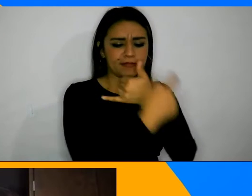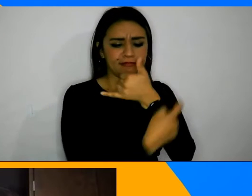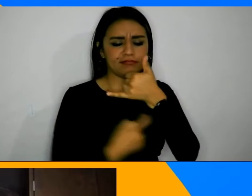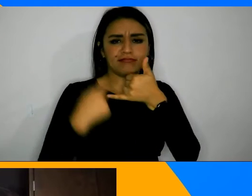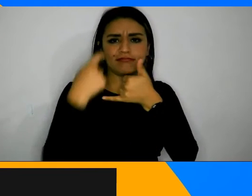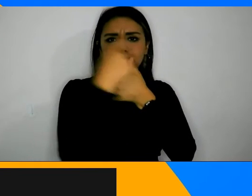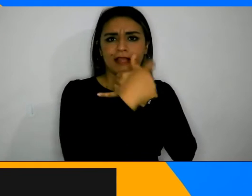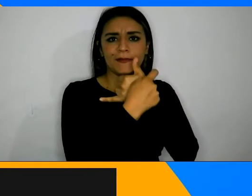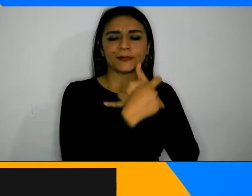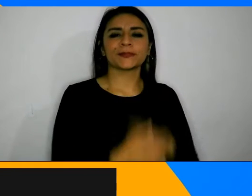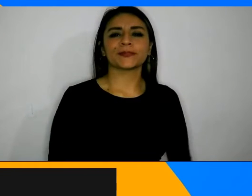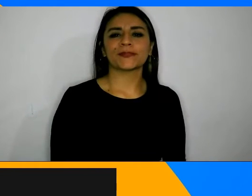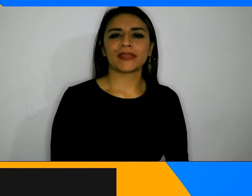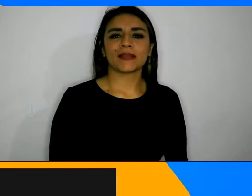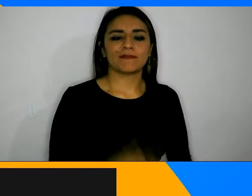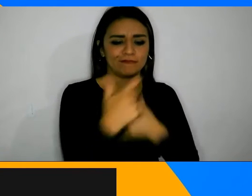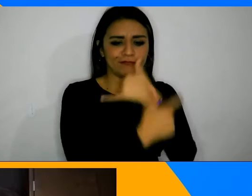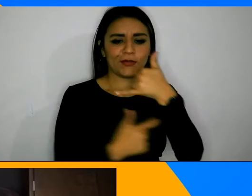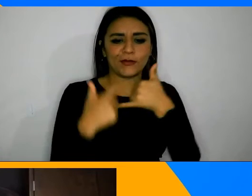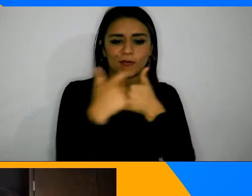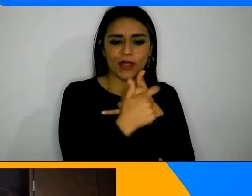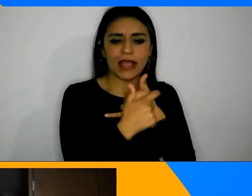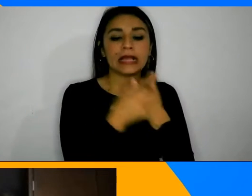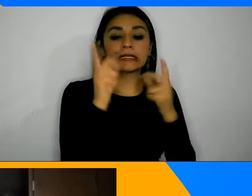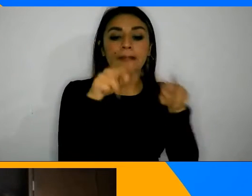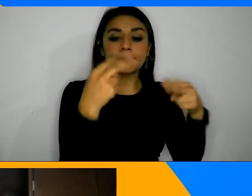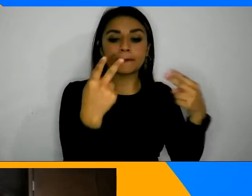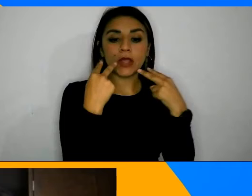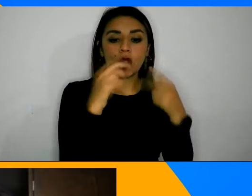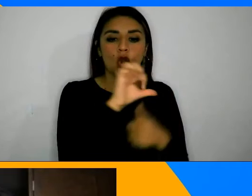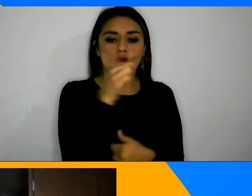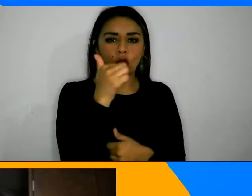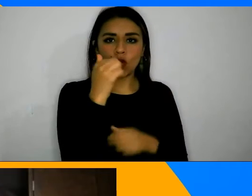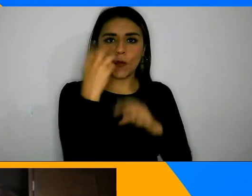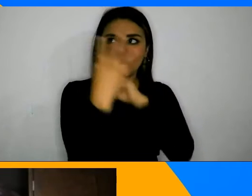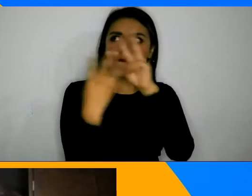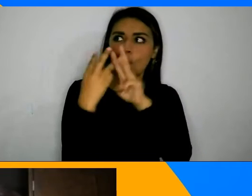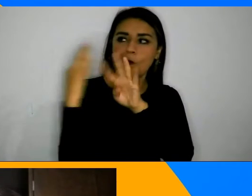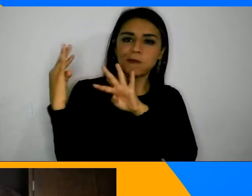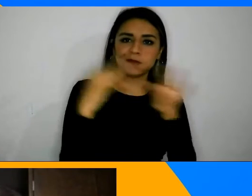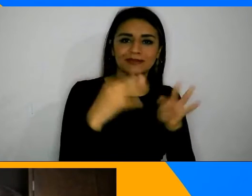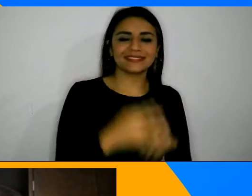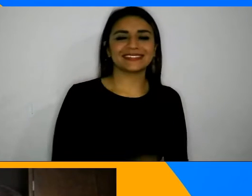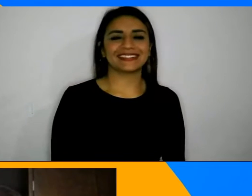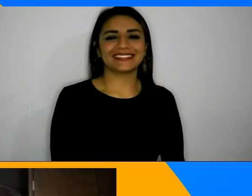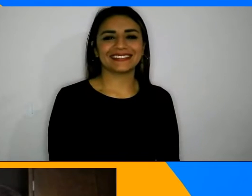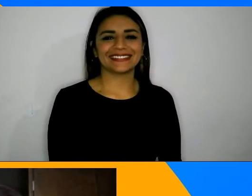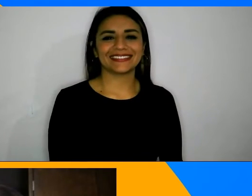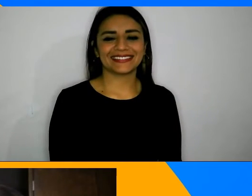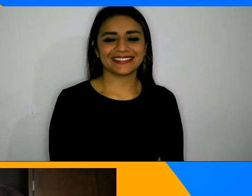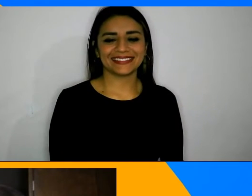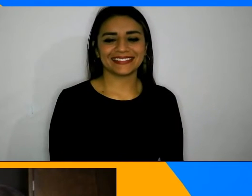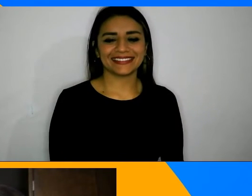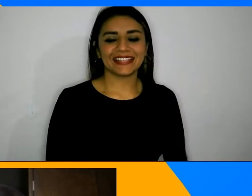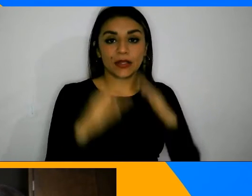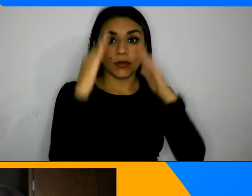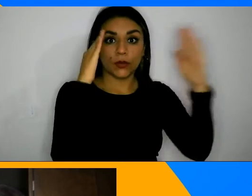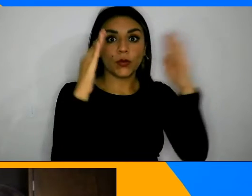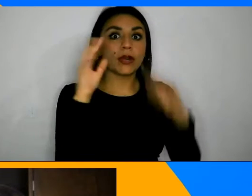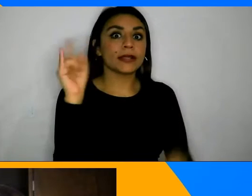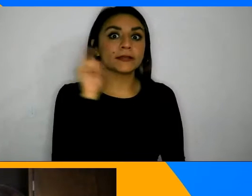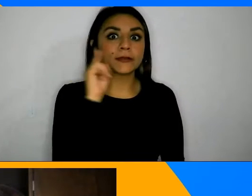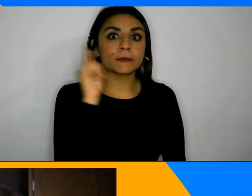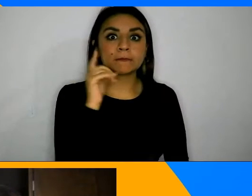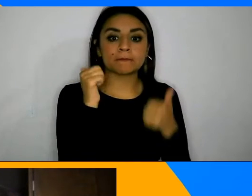de la ciudad, del país y también nos ven de otras partes del mundo. Listo. Hola, espero que me estén escuchando bien. A mí se me